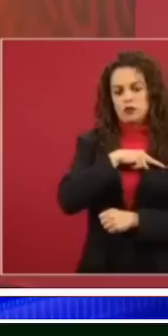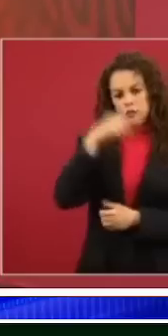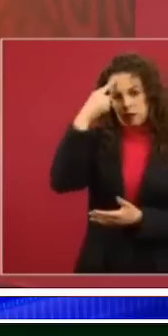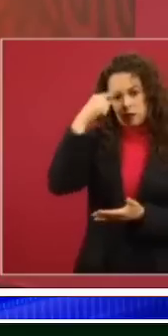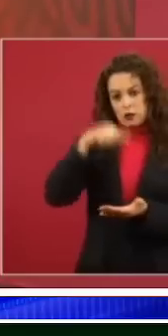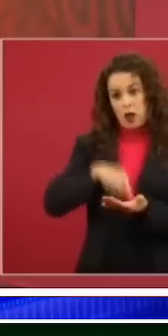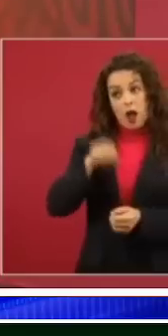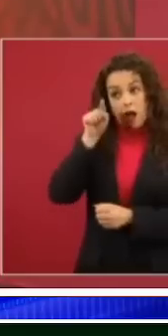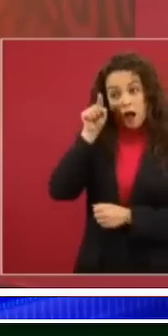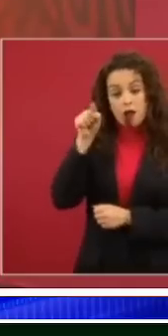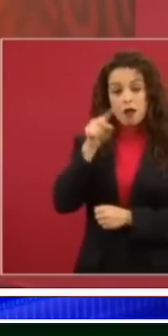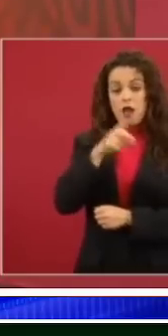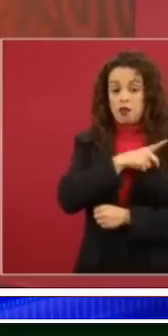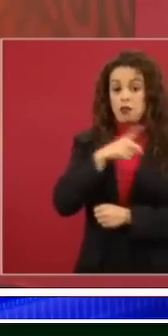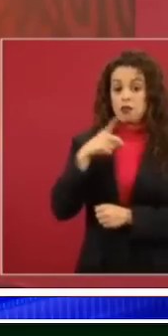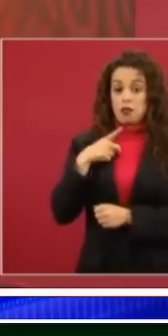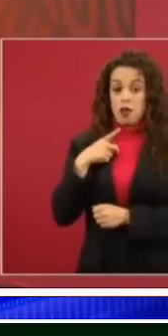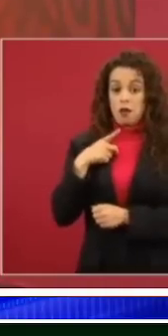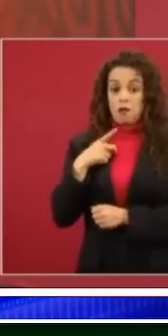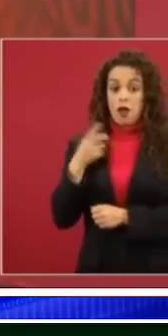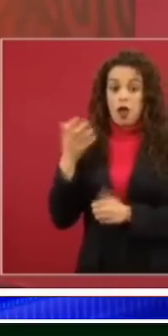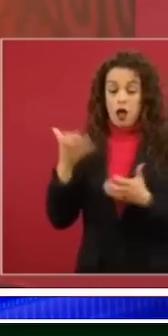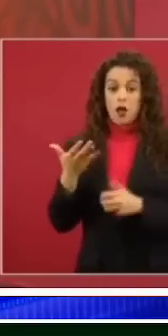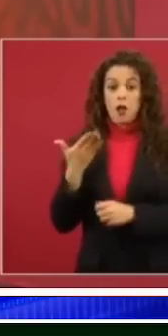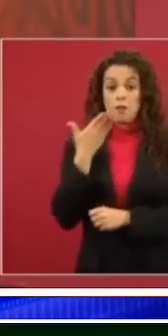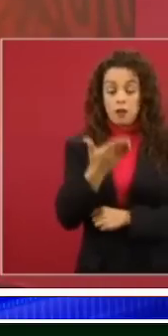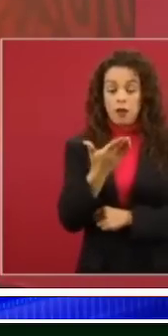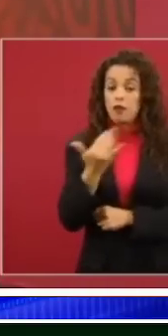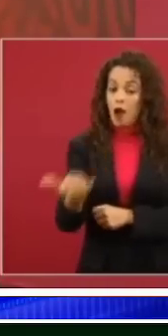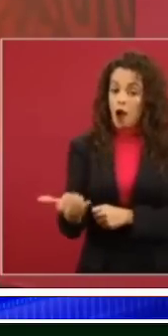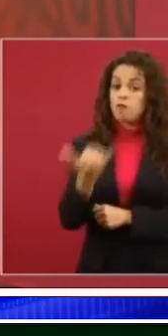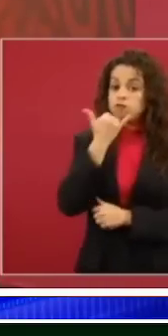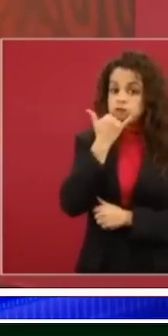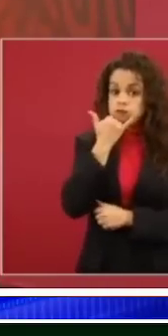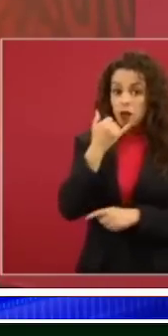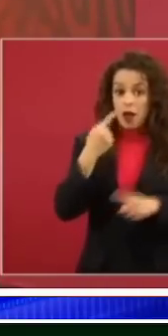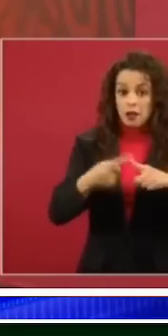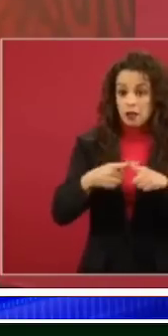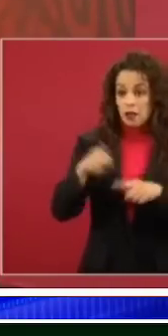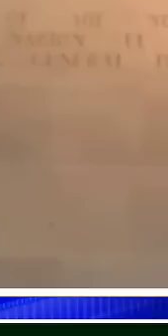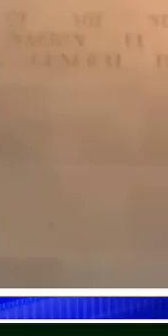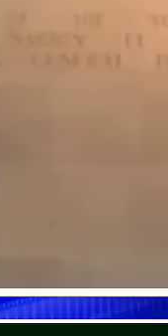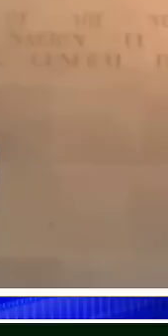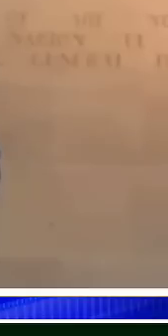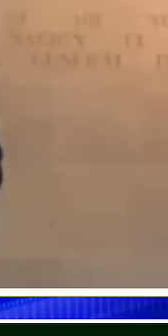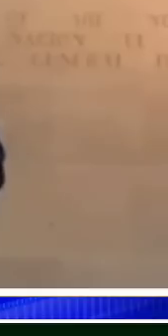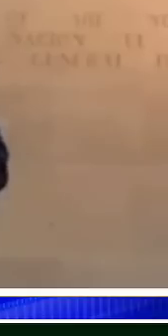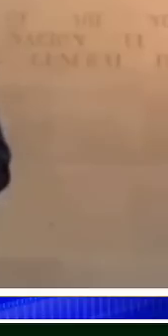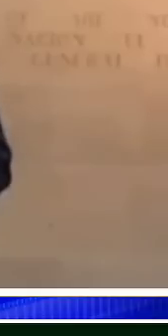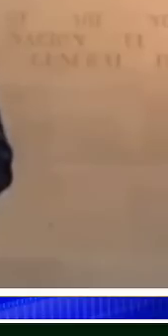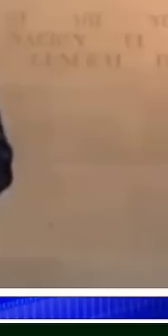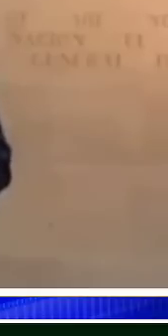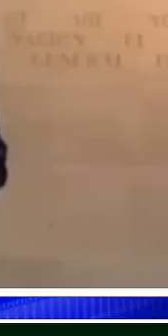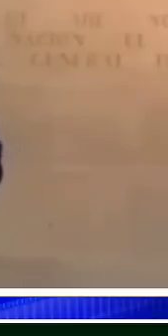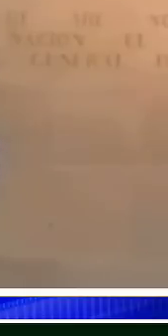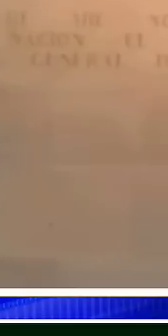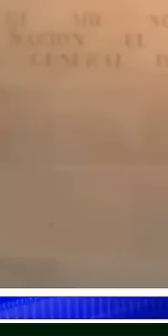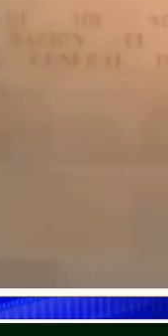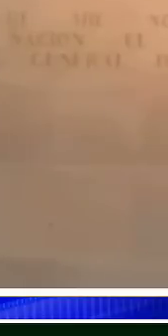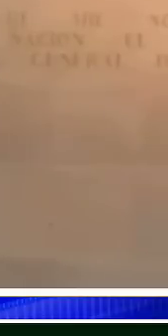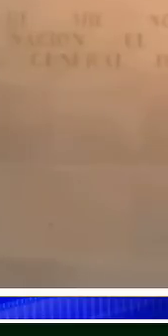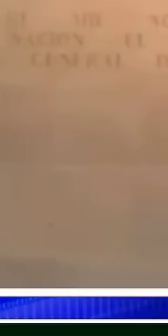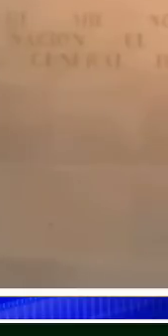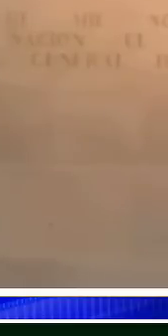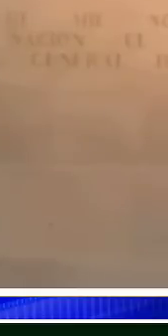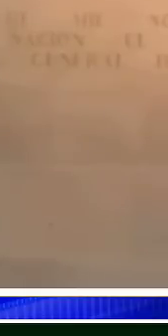y ahora pues está suspendida esta iniciativa justamente por este tema hoy aparece este caso también